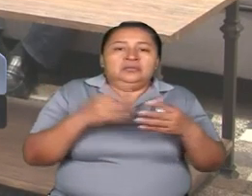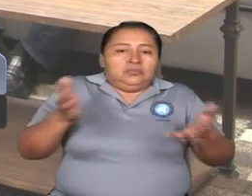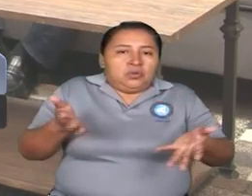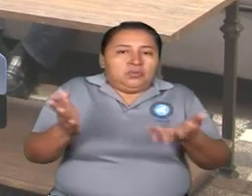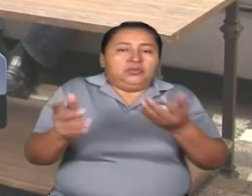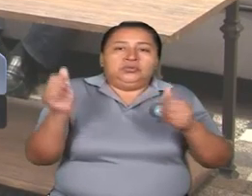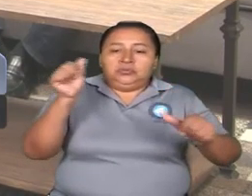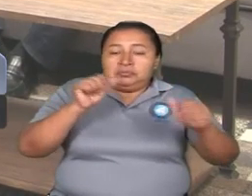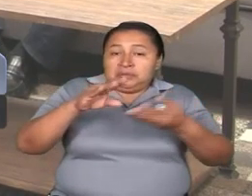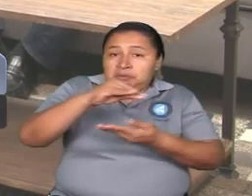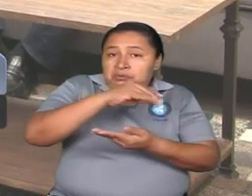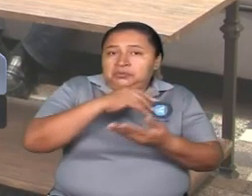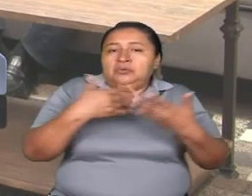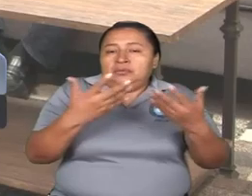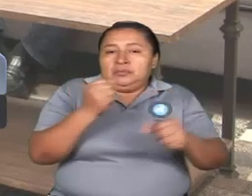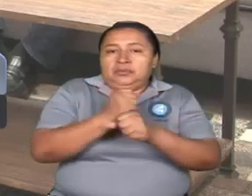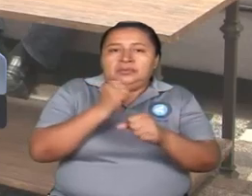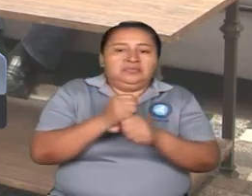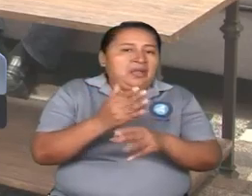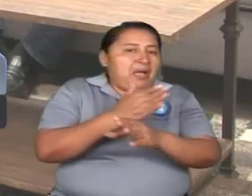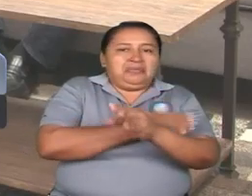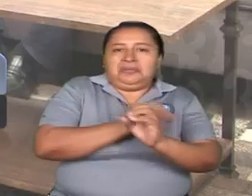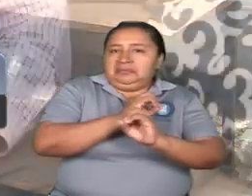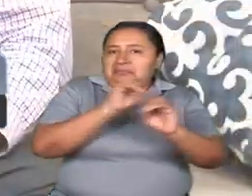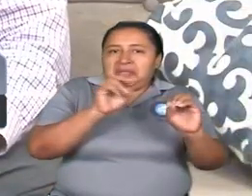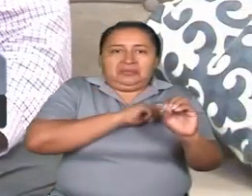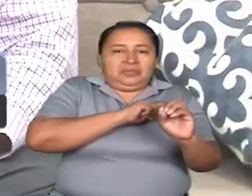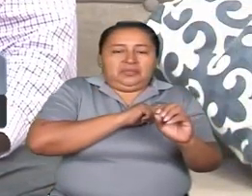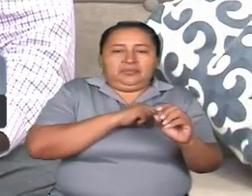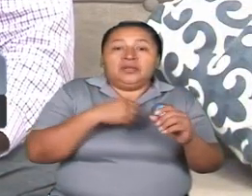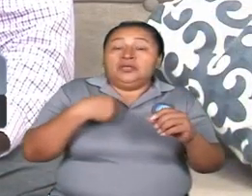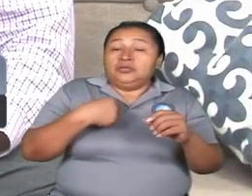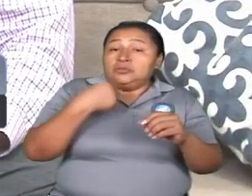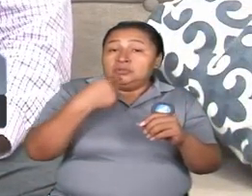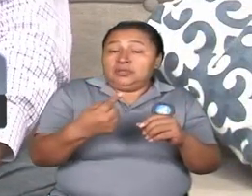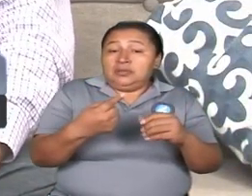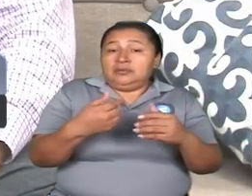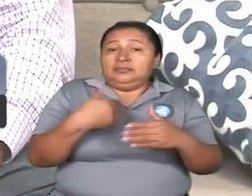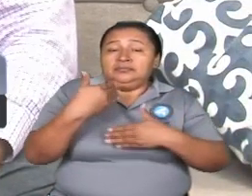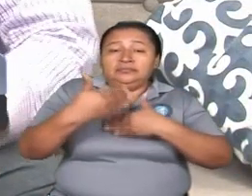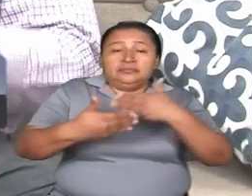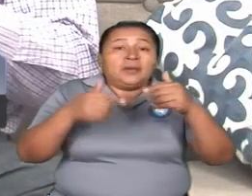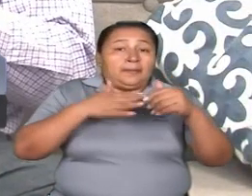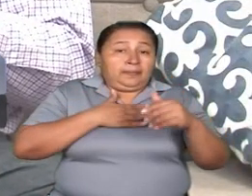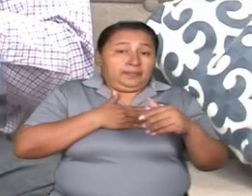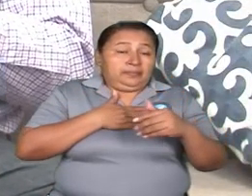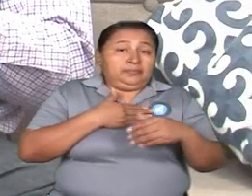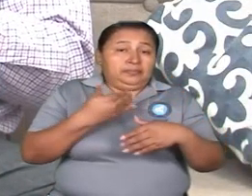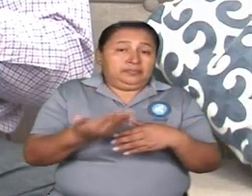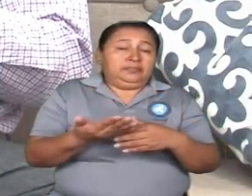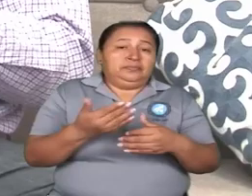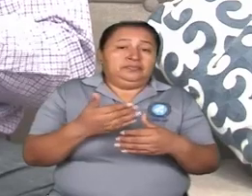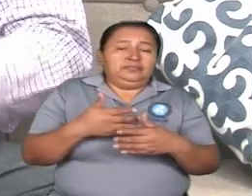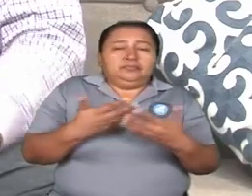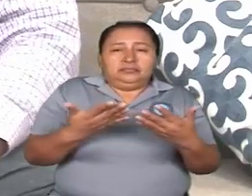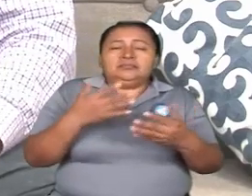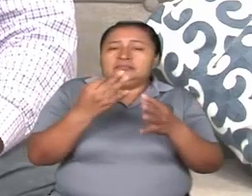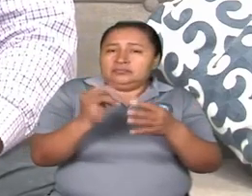de los artesanos, que antes no existía. Entonces, yo te decía que para mí, o sea,